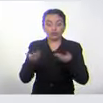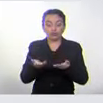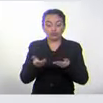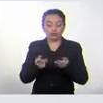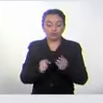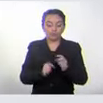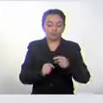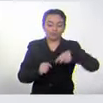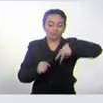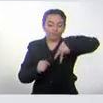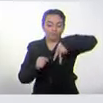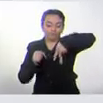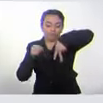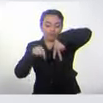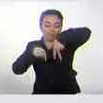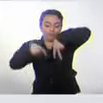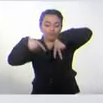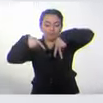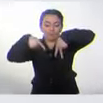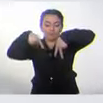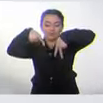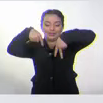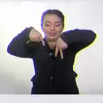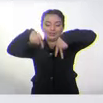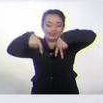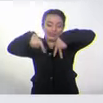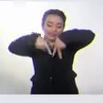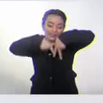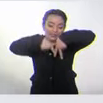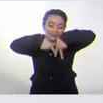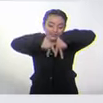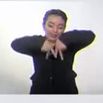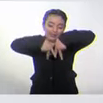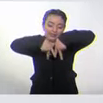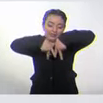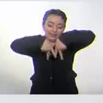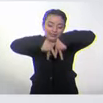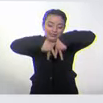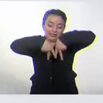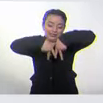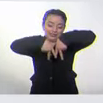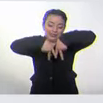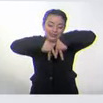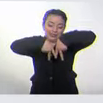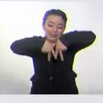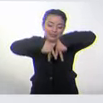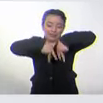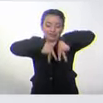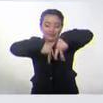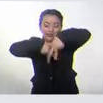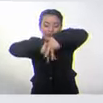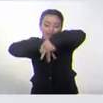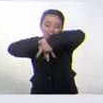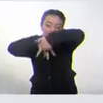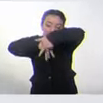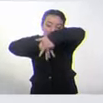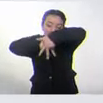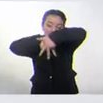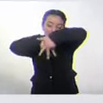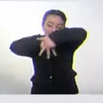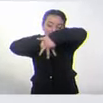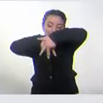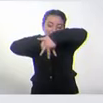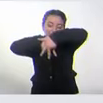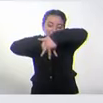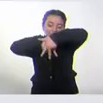de los LED, el siguiente iniciará. Procedemos de igual forma con el siguiente LED. Justo donde terminó